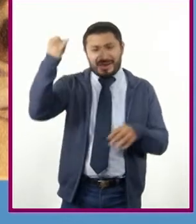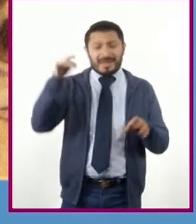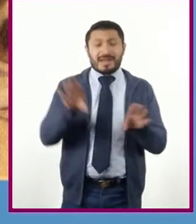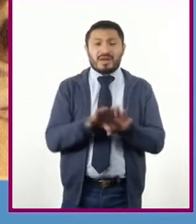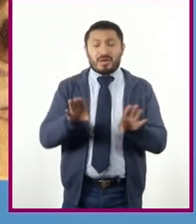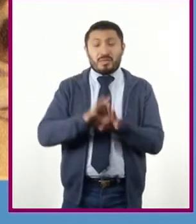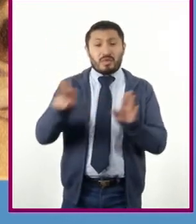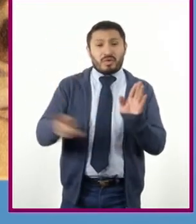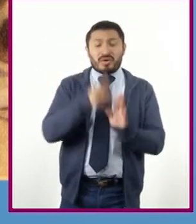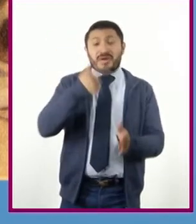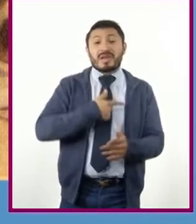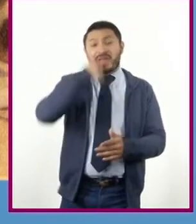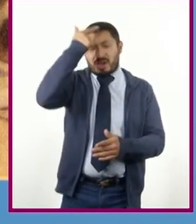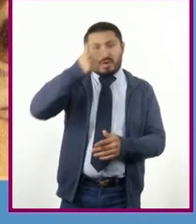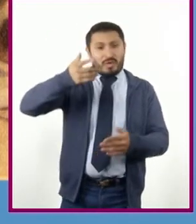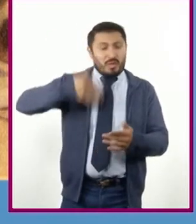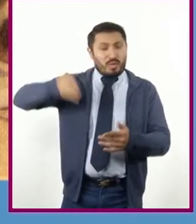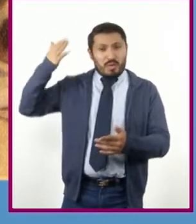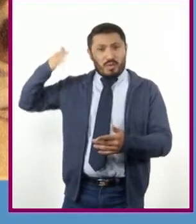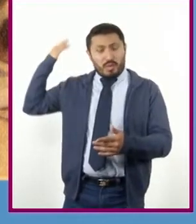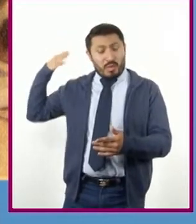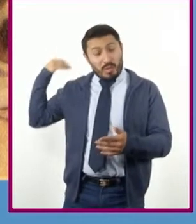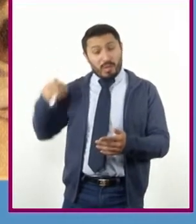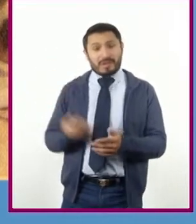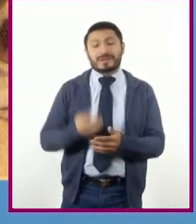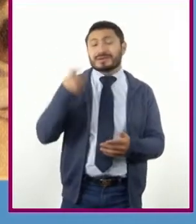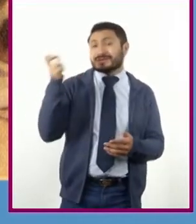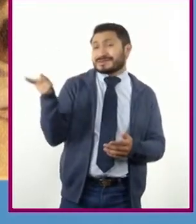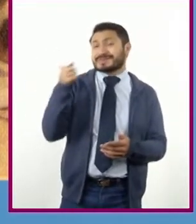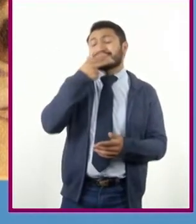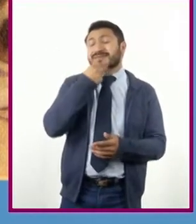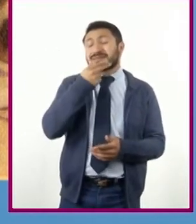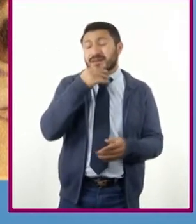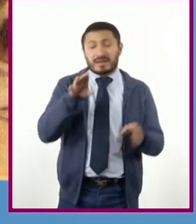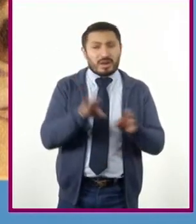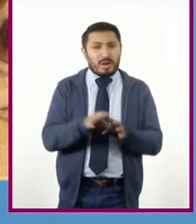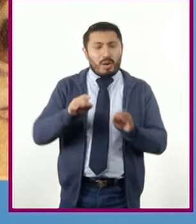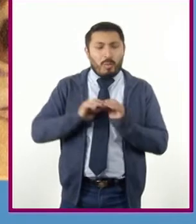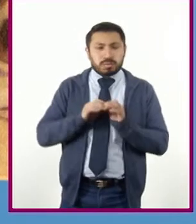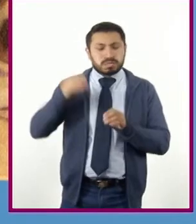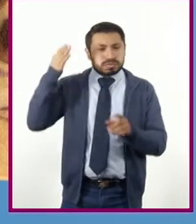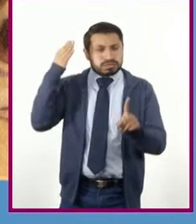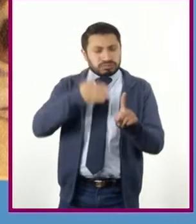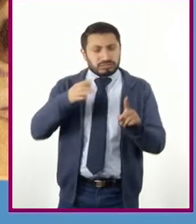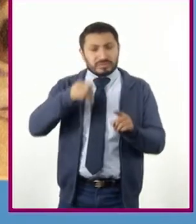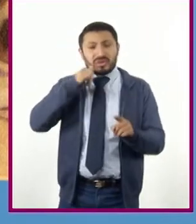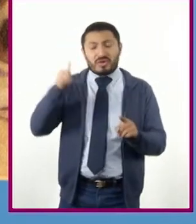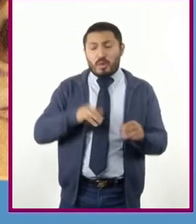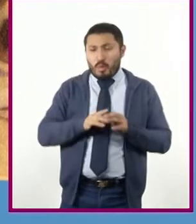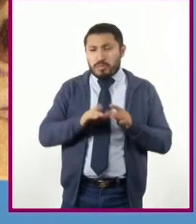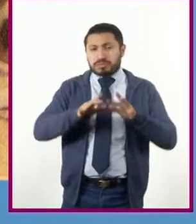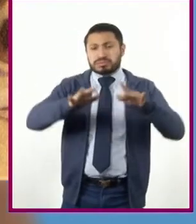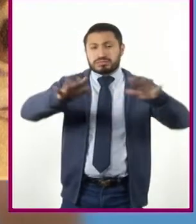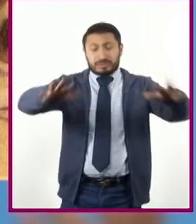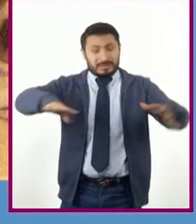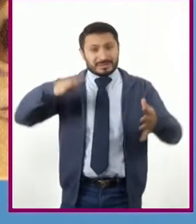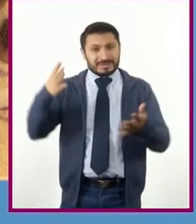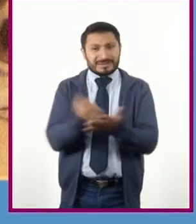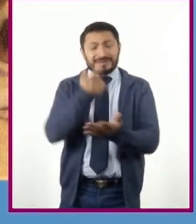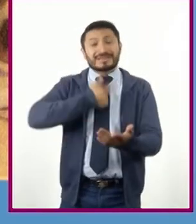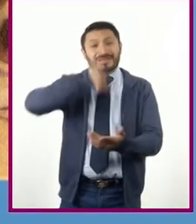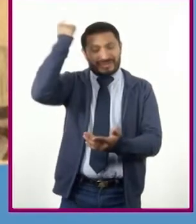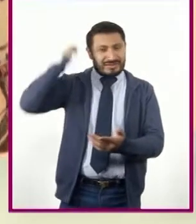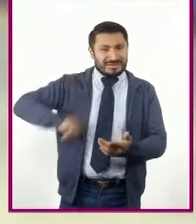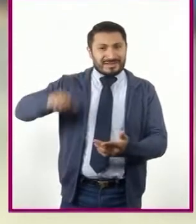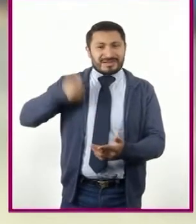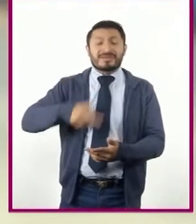la gloria de una historia mítica de la cual venían, Mussolini buscó la expansión de Italia para recuperar la vieja gloria del Imperio